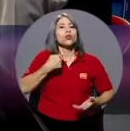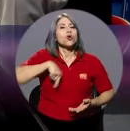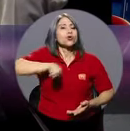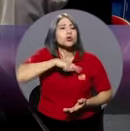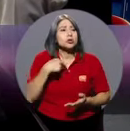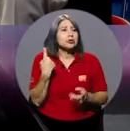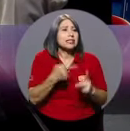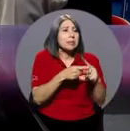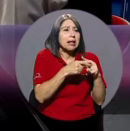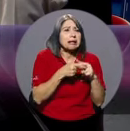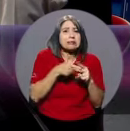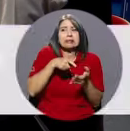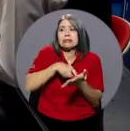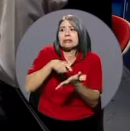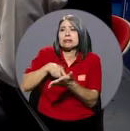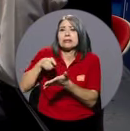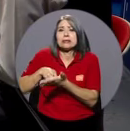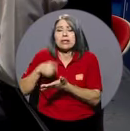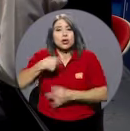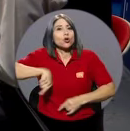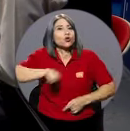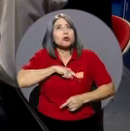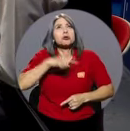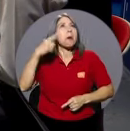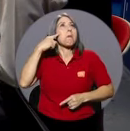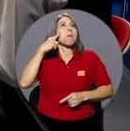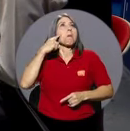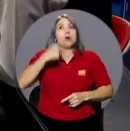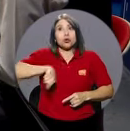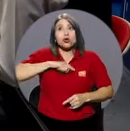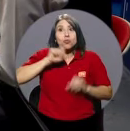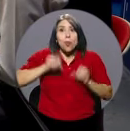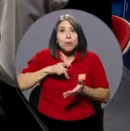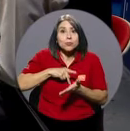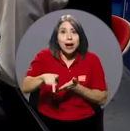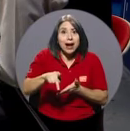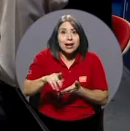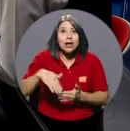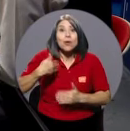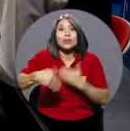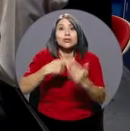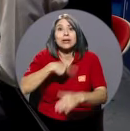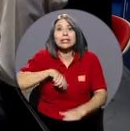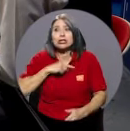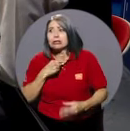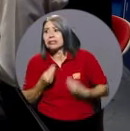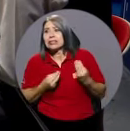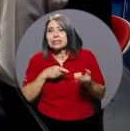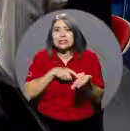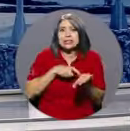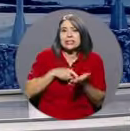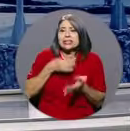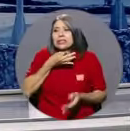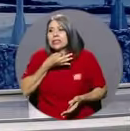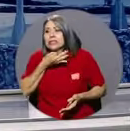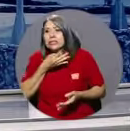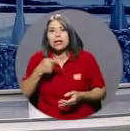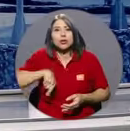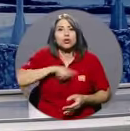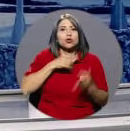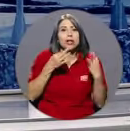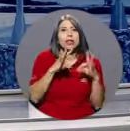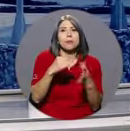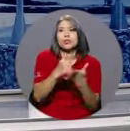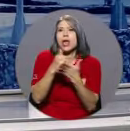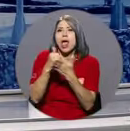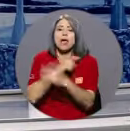que nosotros nos endeudemos sin pensar ni siquiera en la capacidad de pago que tenemos, y cuando ya estamos hasta el cuello es cuando tratamos de buscar ayuda, pero